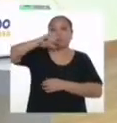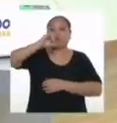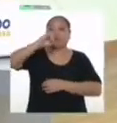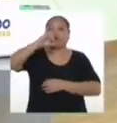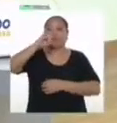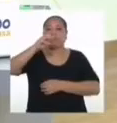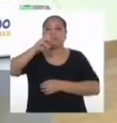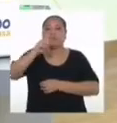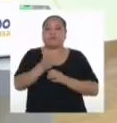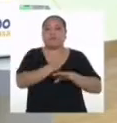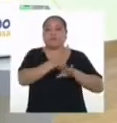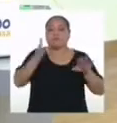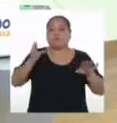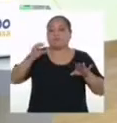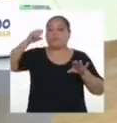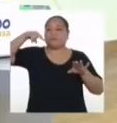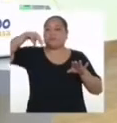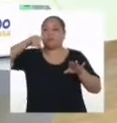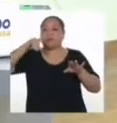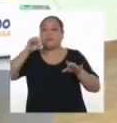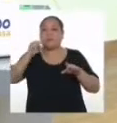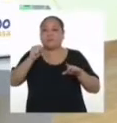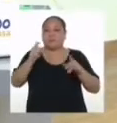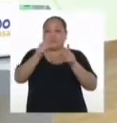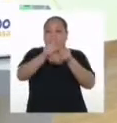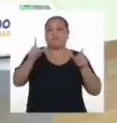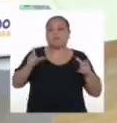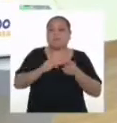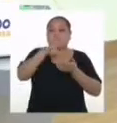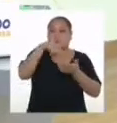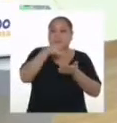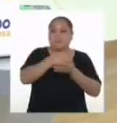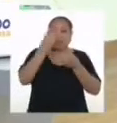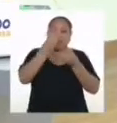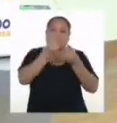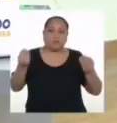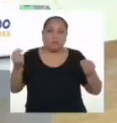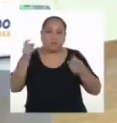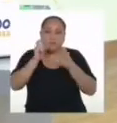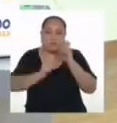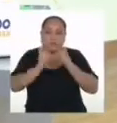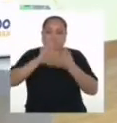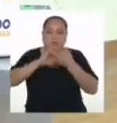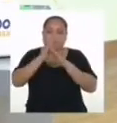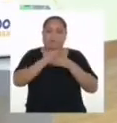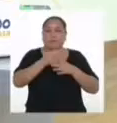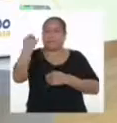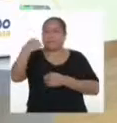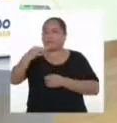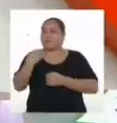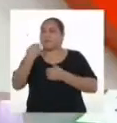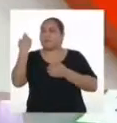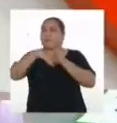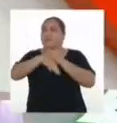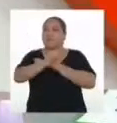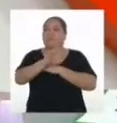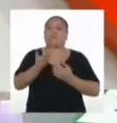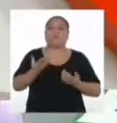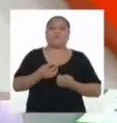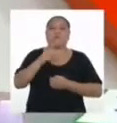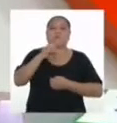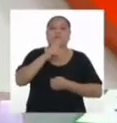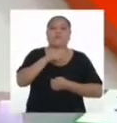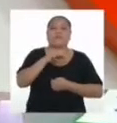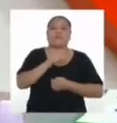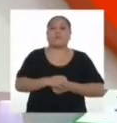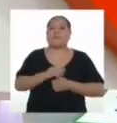vertiente occidental de los Andes hacen que los lugares centrales, donde se ubica mayor cantidad de población, se localicen siempre en los valles. Y las cuencas